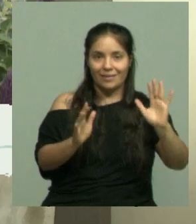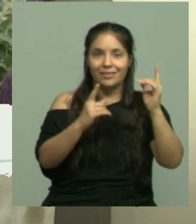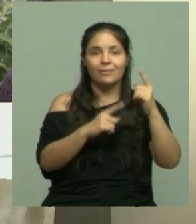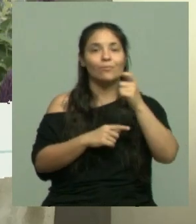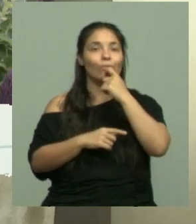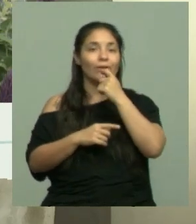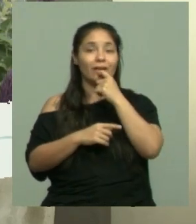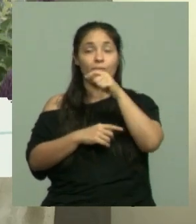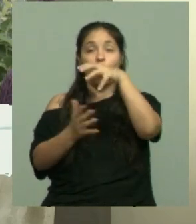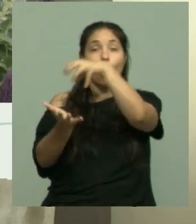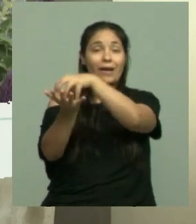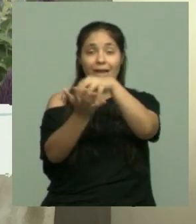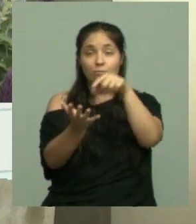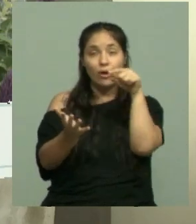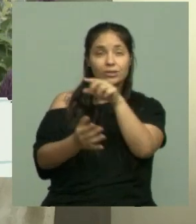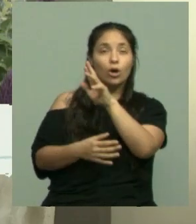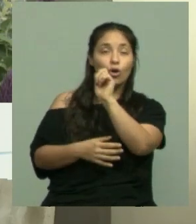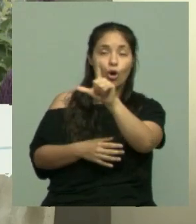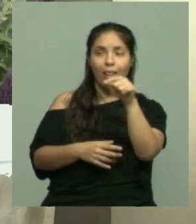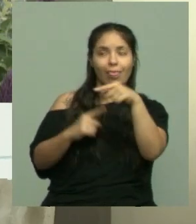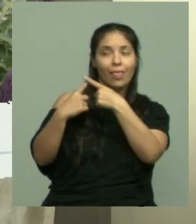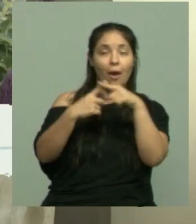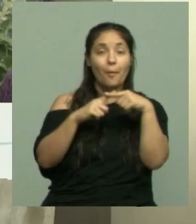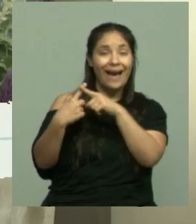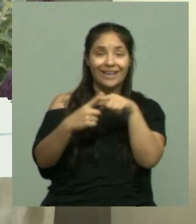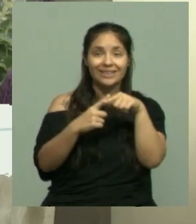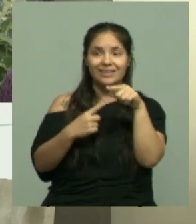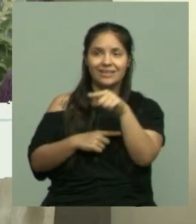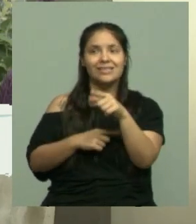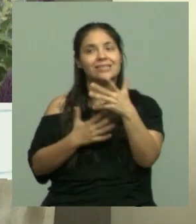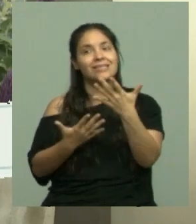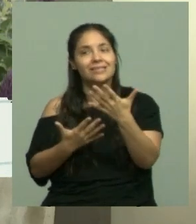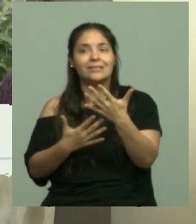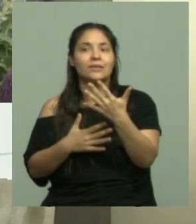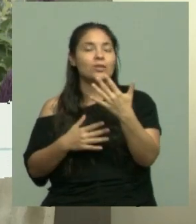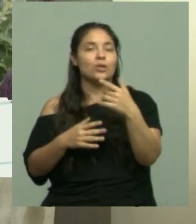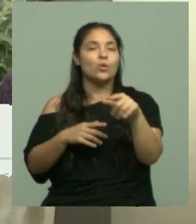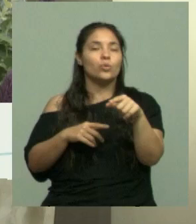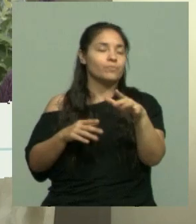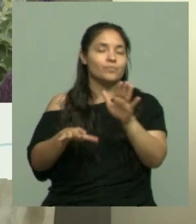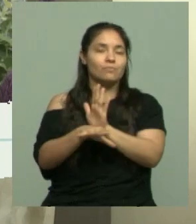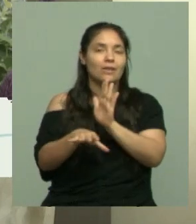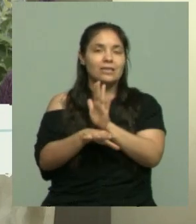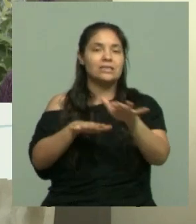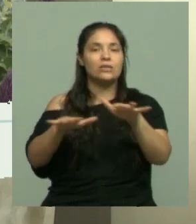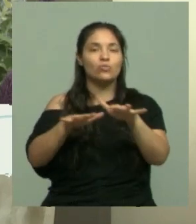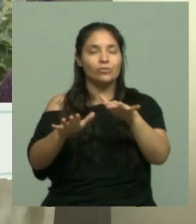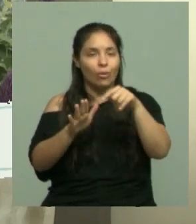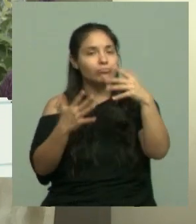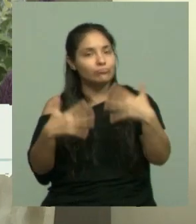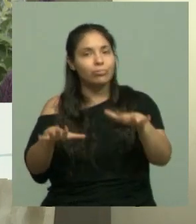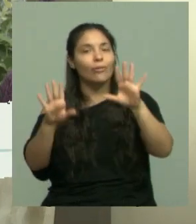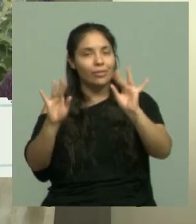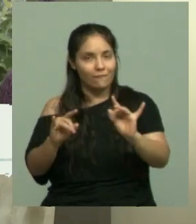de los organismos actuales es jugar con una suerte de mezquindad en un momento de una complejidad importante. Por esto mismo